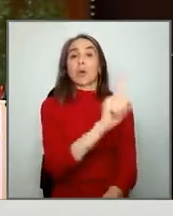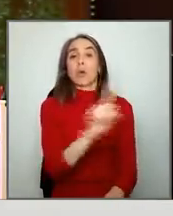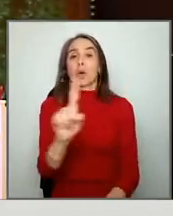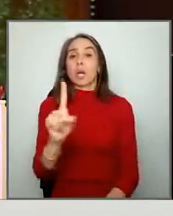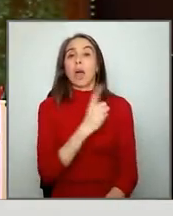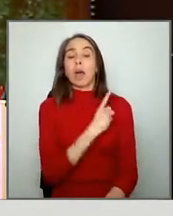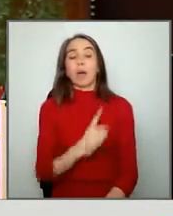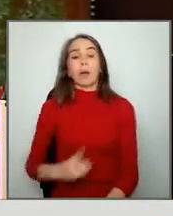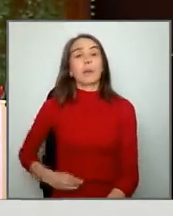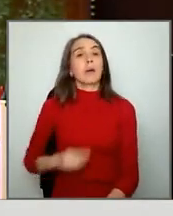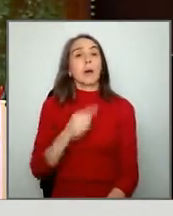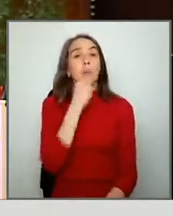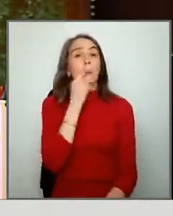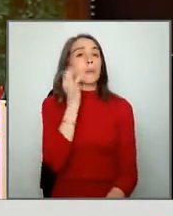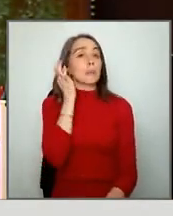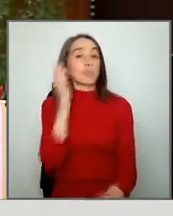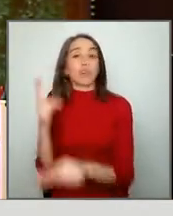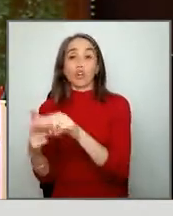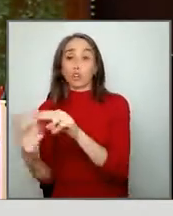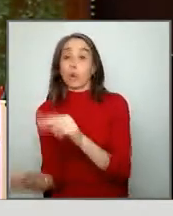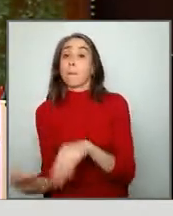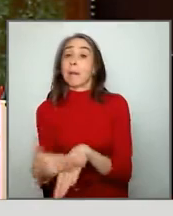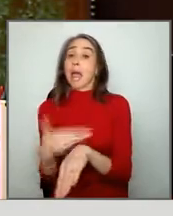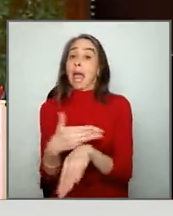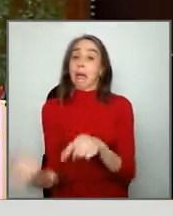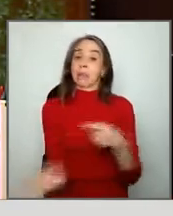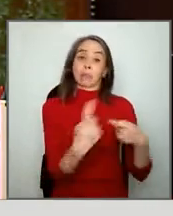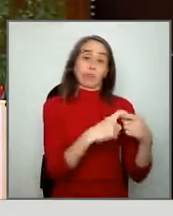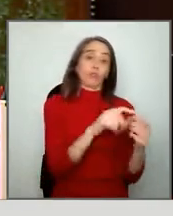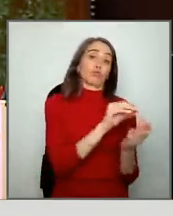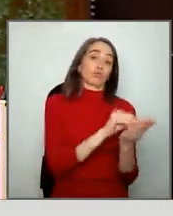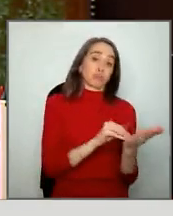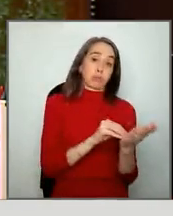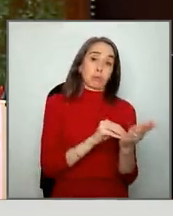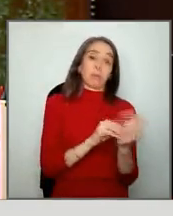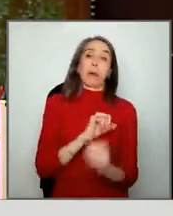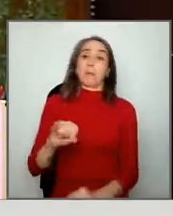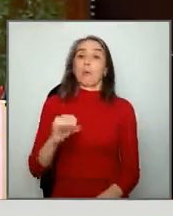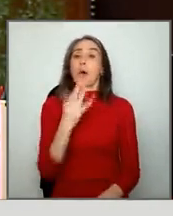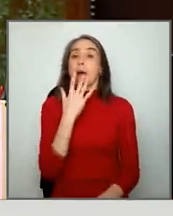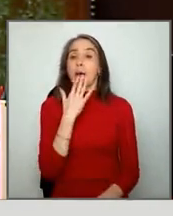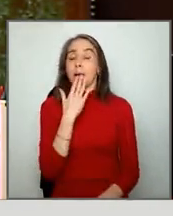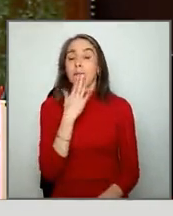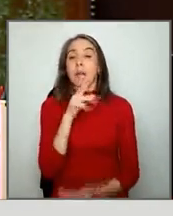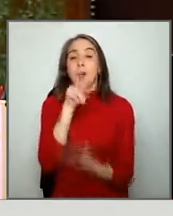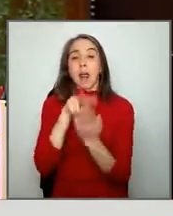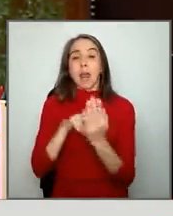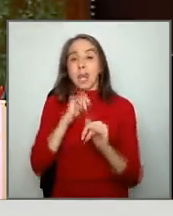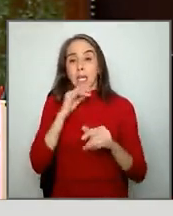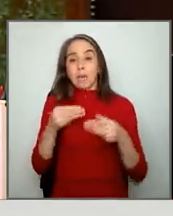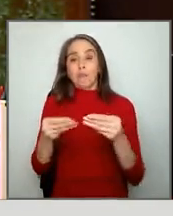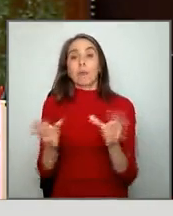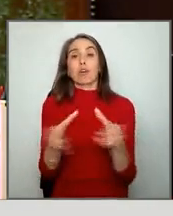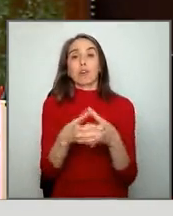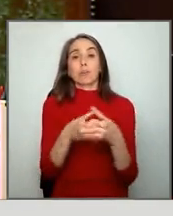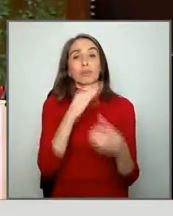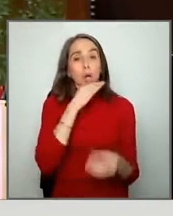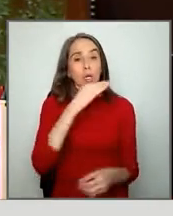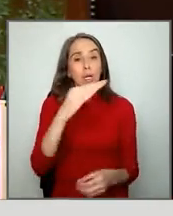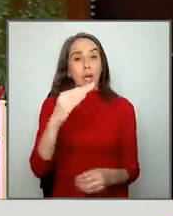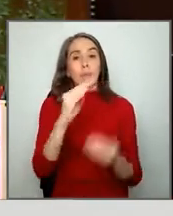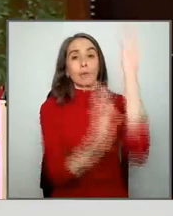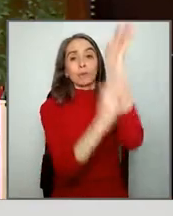que se inscriba para hacer uso de la palabra rinden informe de la comisión de agricultura silvicultura y desarrollo rural